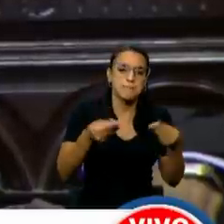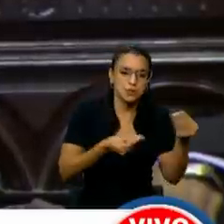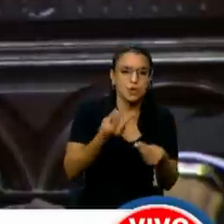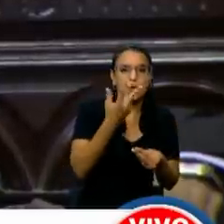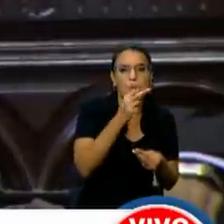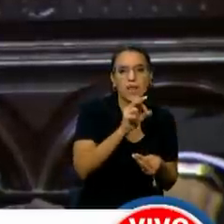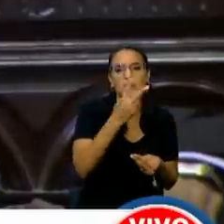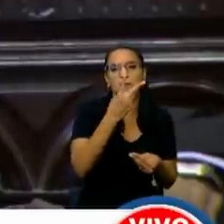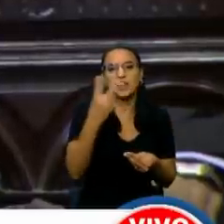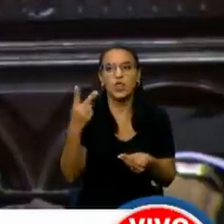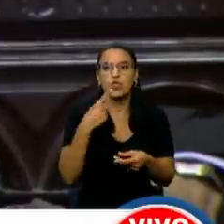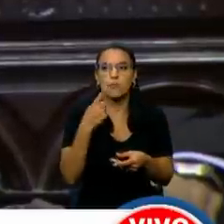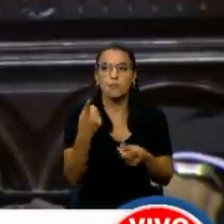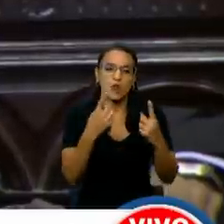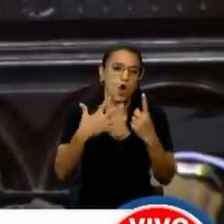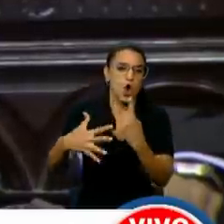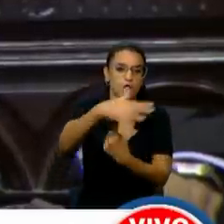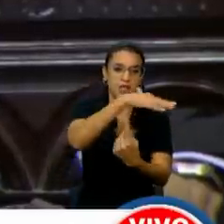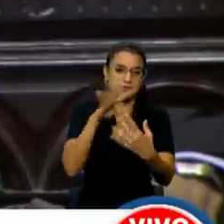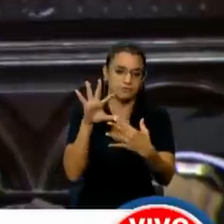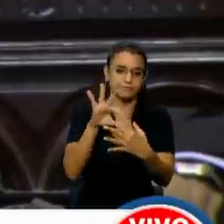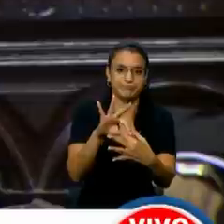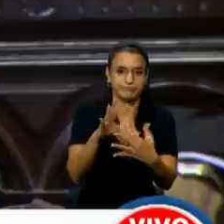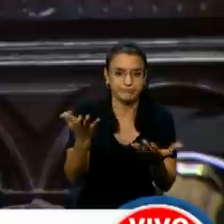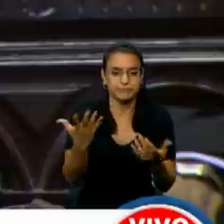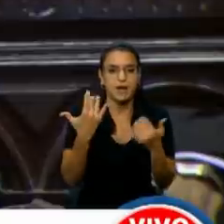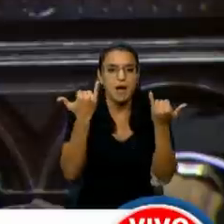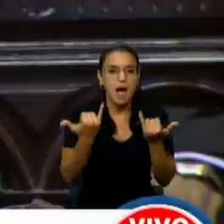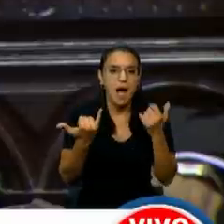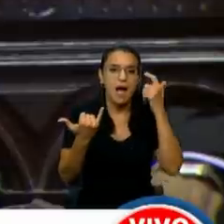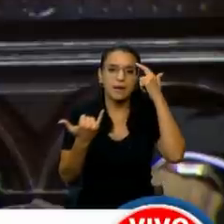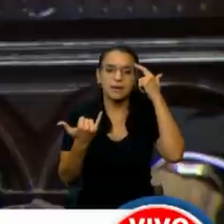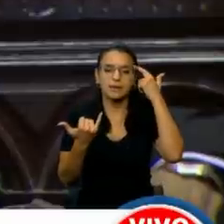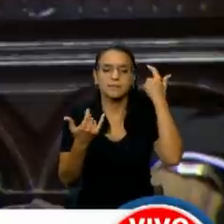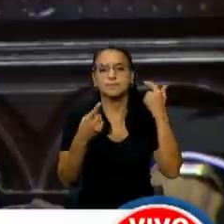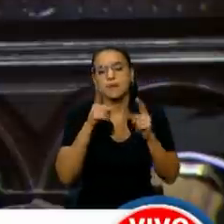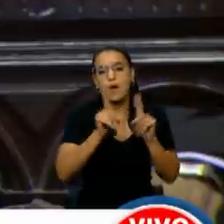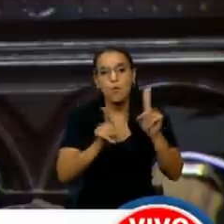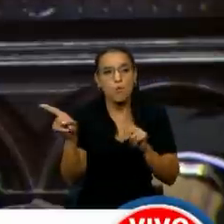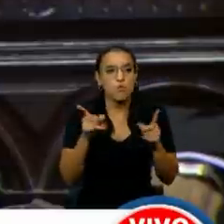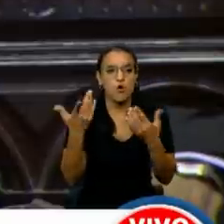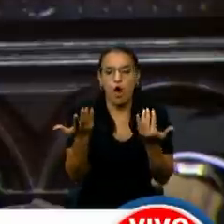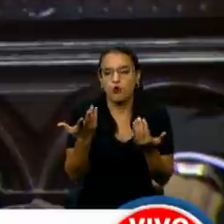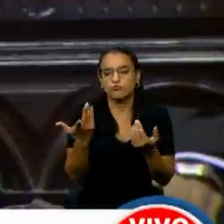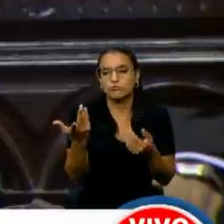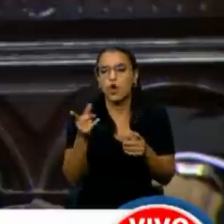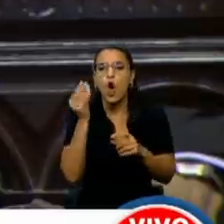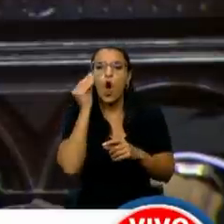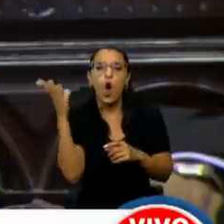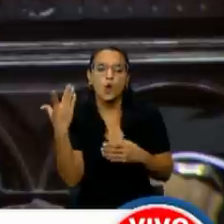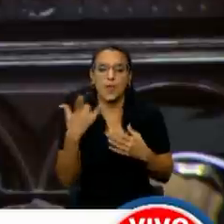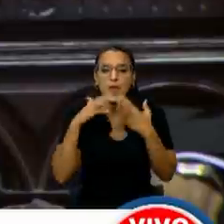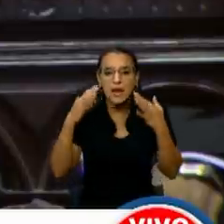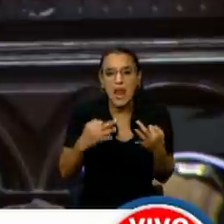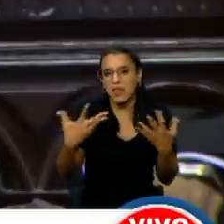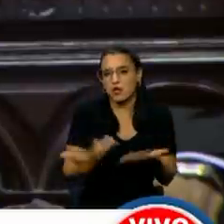no lo podemos hacer extendido del contexto en que estamos hay varias intervenciones que fueron muy lineales y nos olvidamos de la realidad que